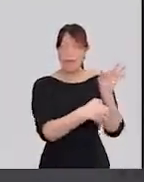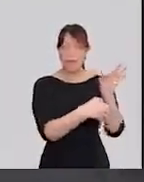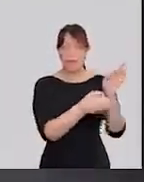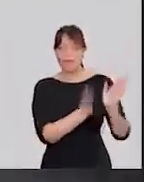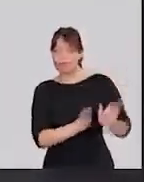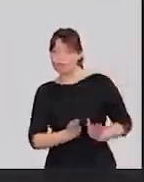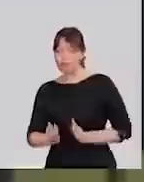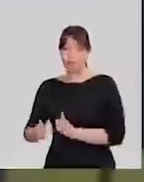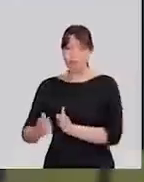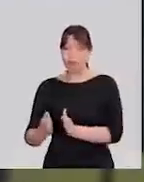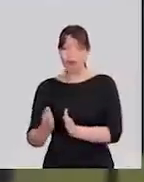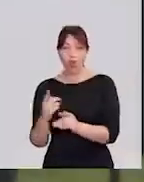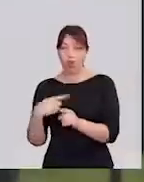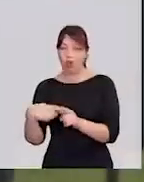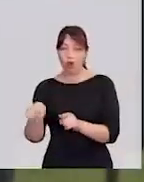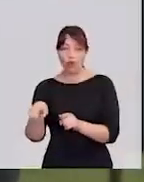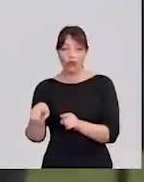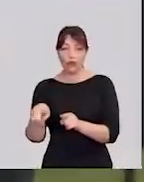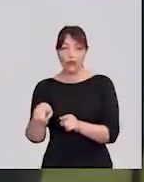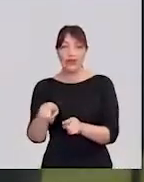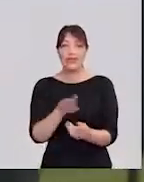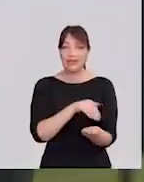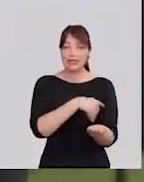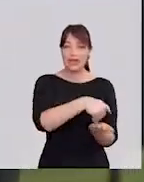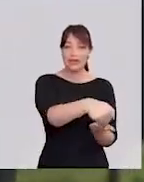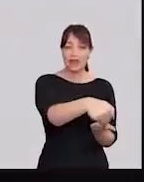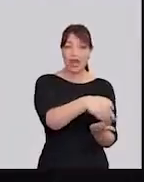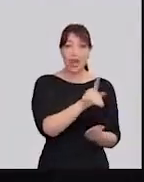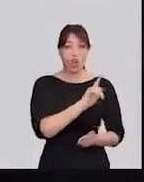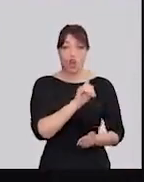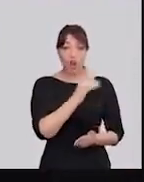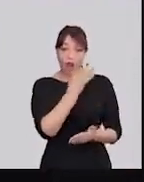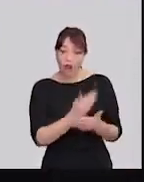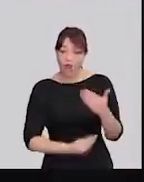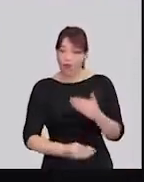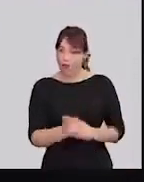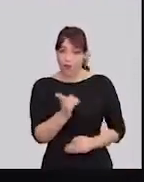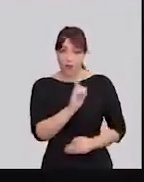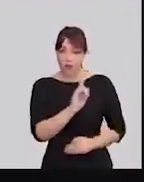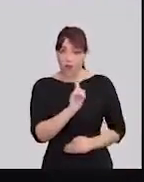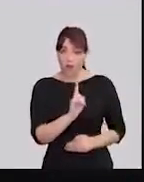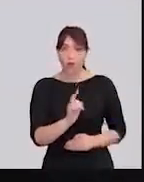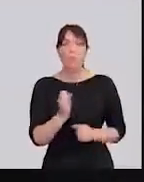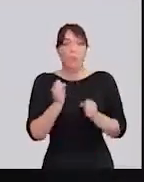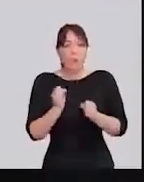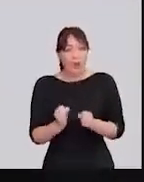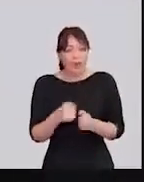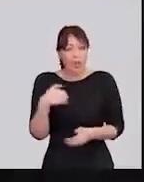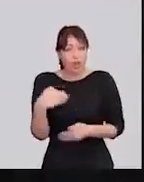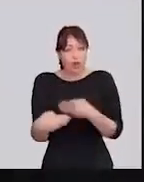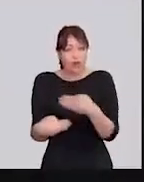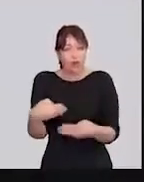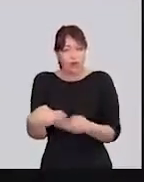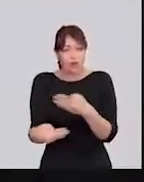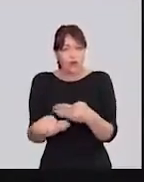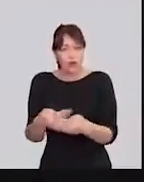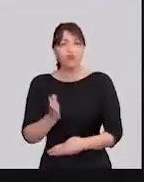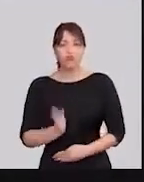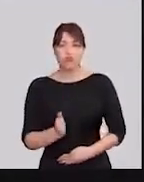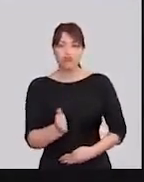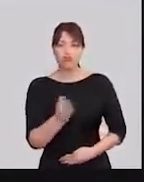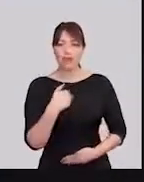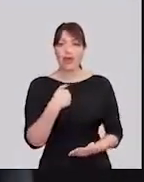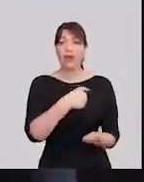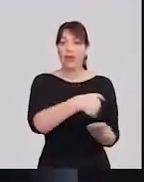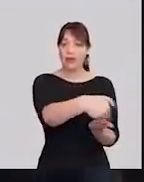camino. Rechazar será decir que no queremos que este proceso se acabe acá, sino que tiene que continuar. Voy a